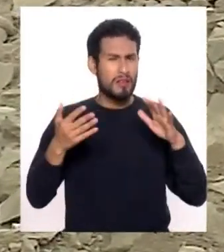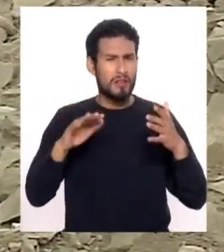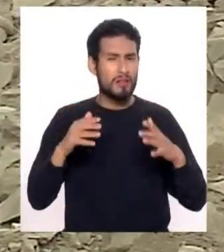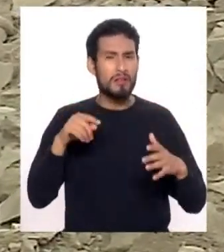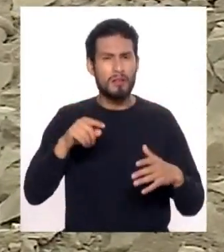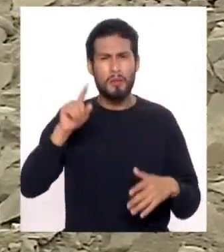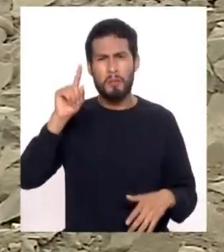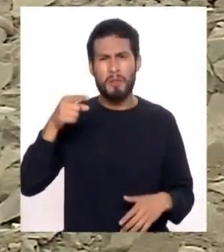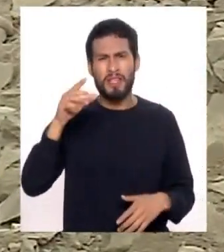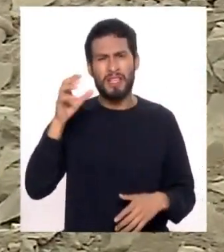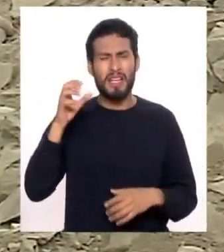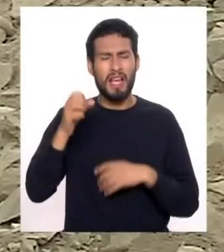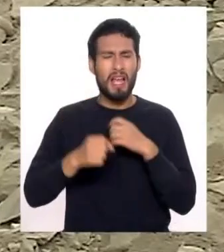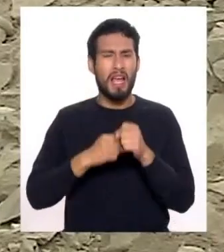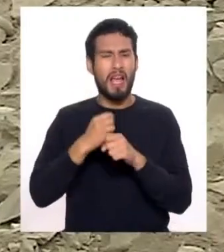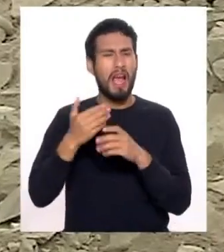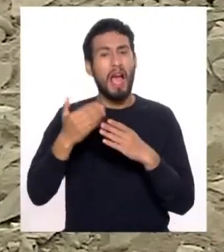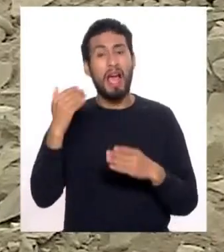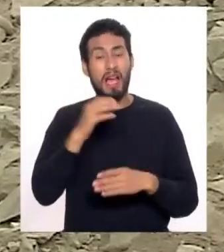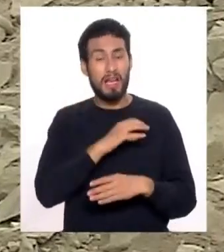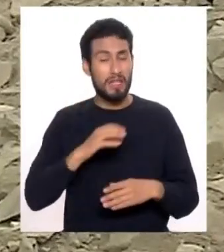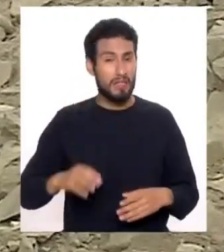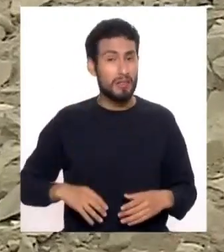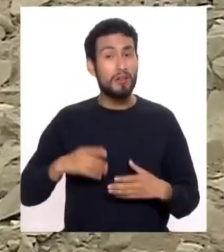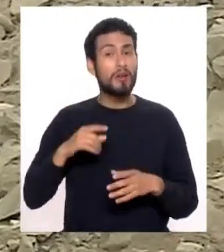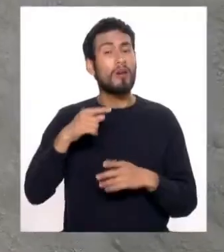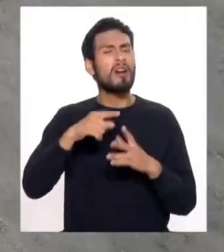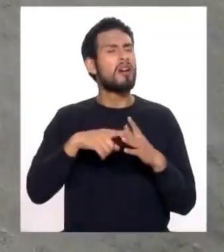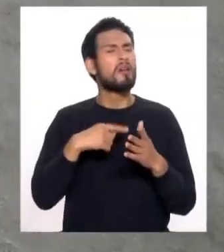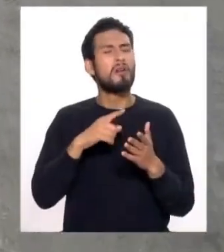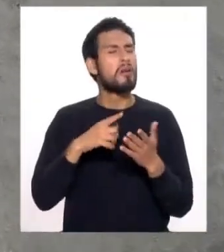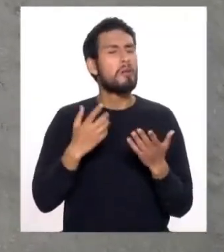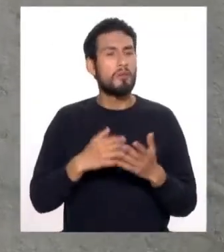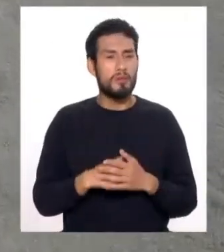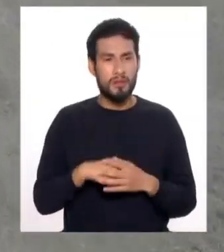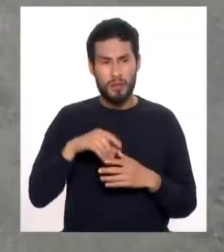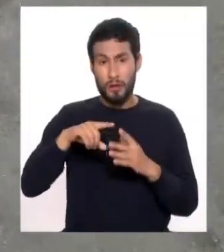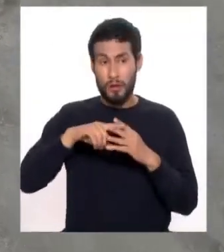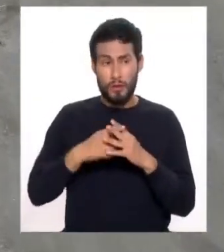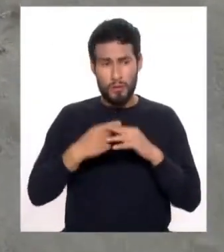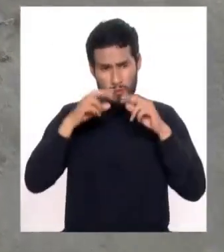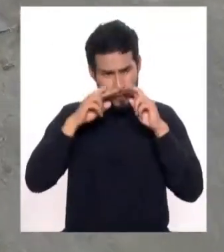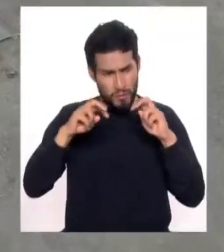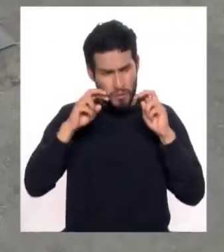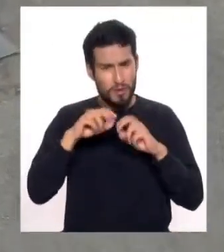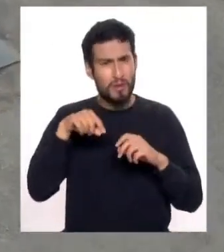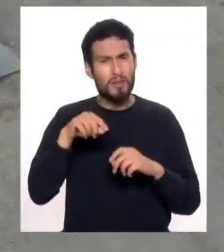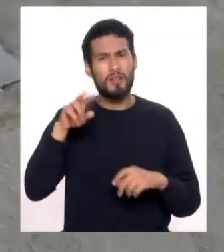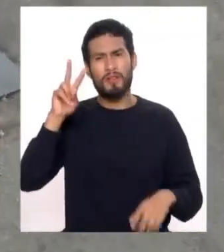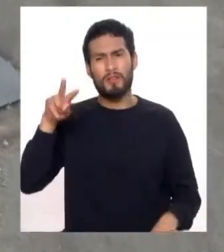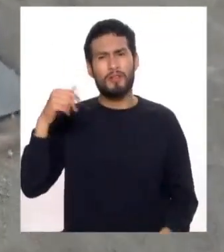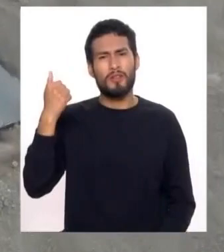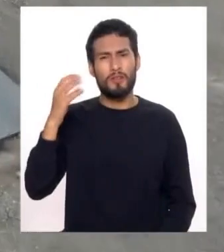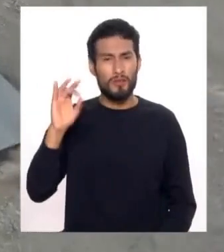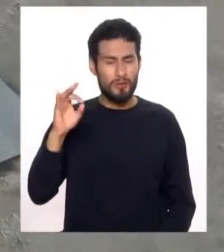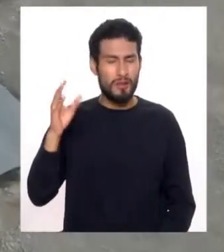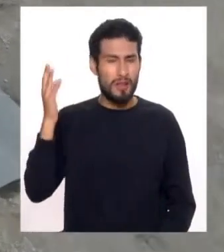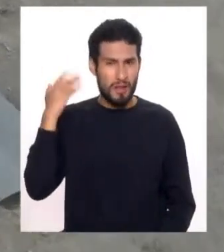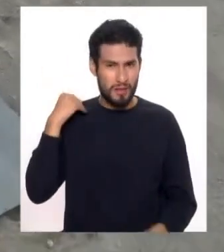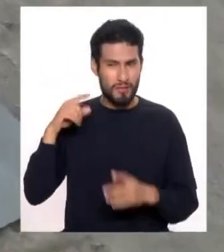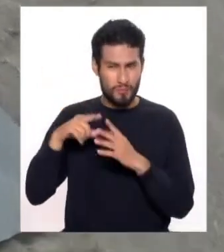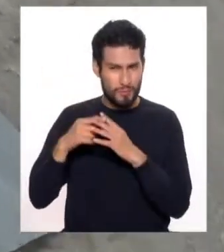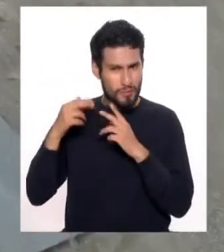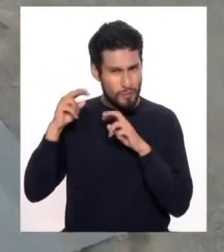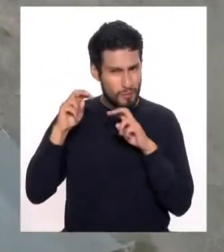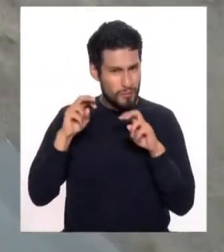también 1.500 años antes de Cristo y que empieza, como les dije, como proyecto a investigarse desde el 2018. Y solamente